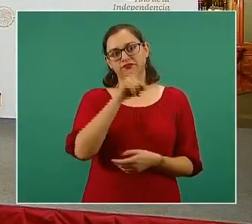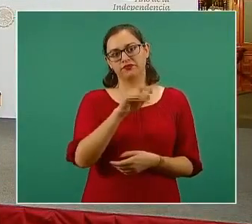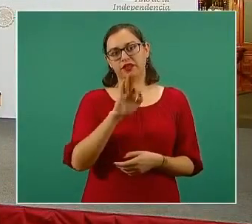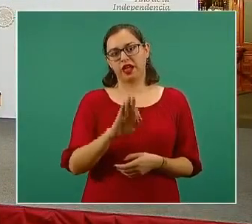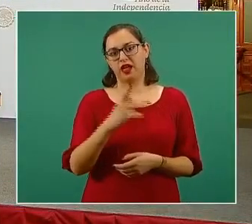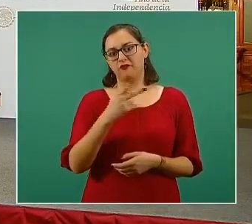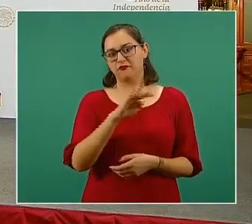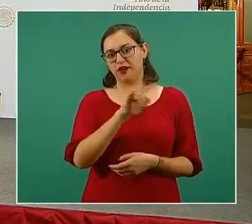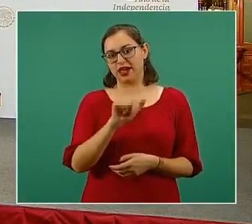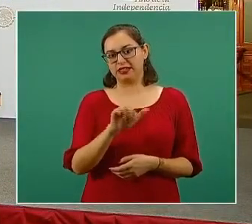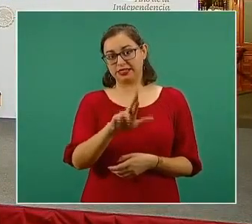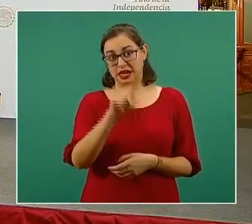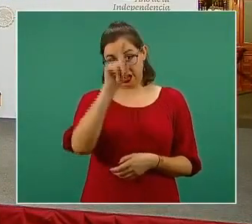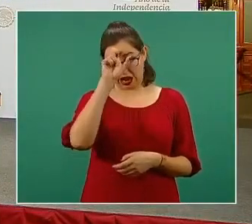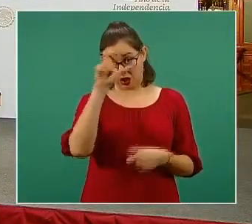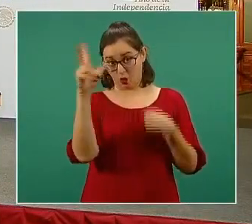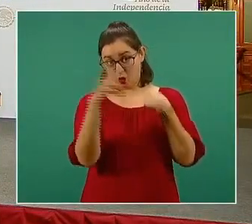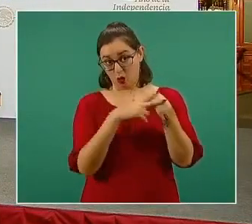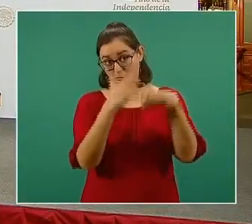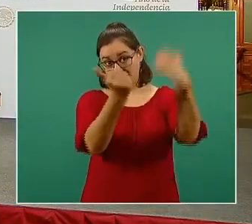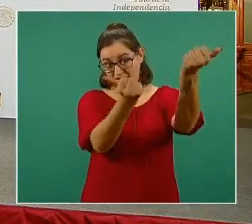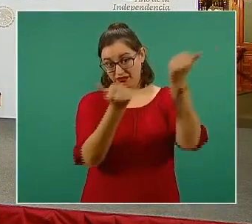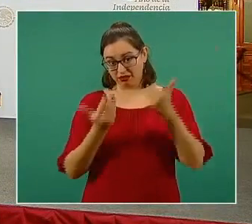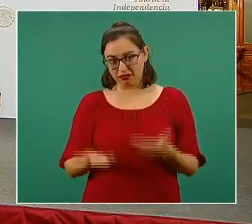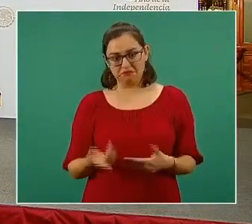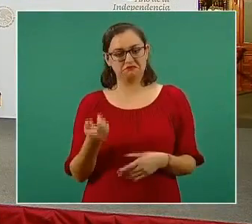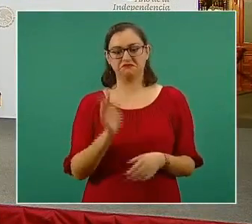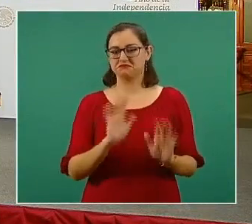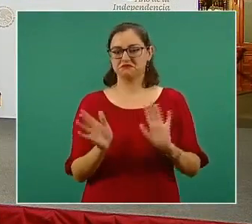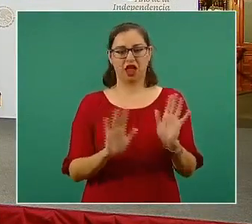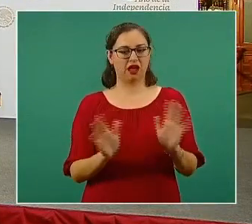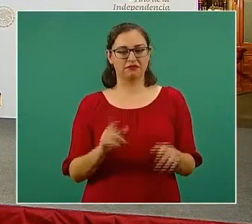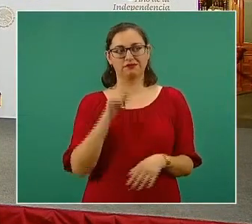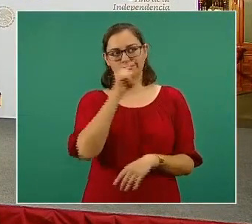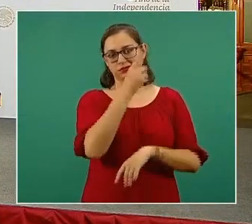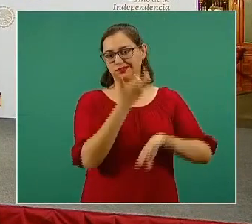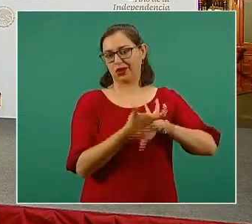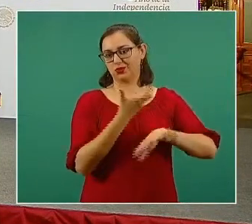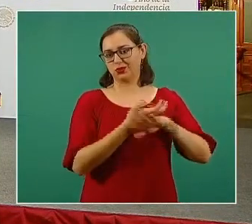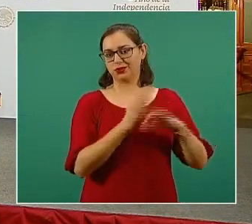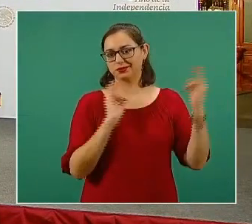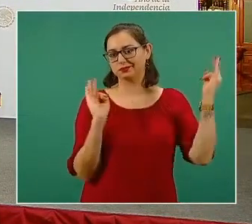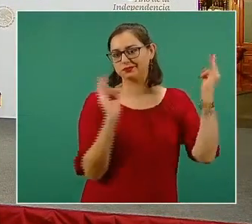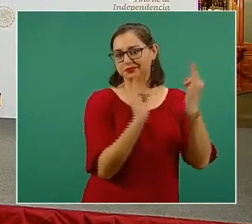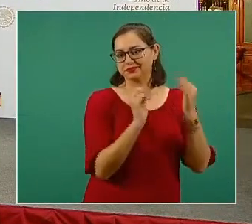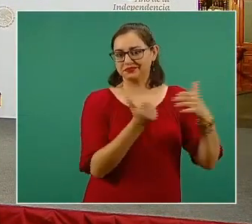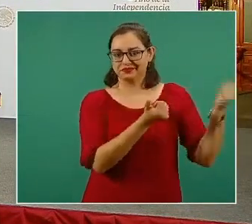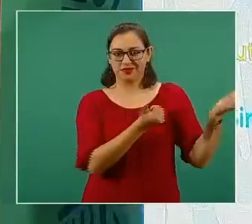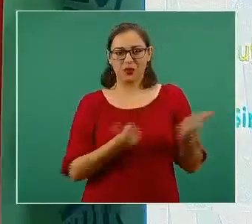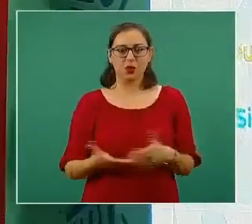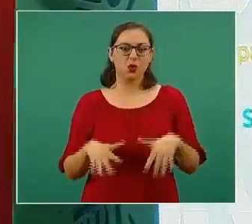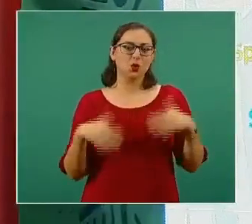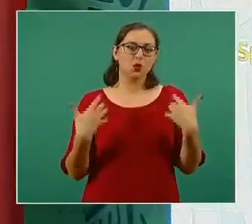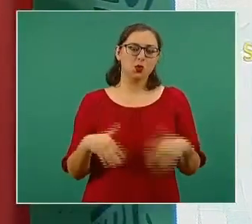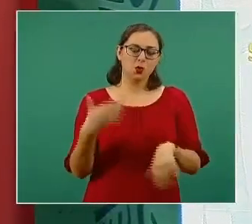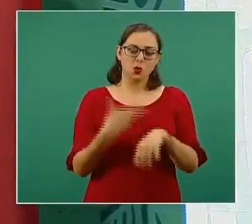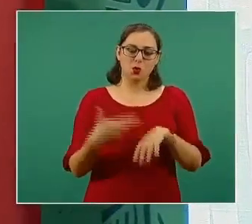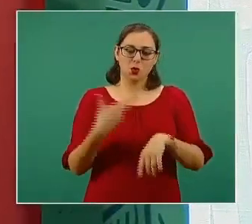no nos distribuye desde Europa, sino desde Estados Unidos. Y esto facilitó los trámites